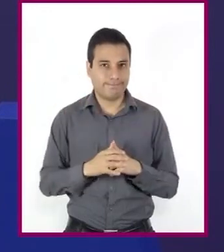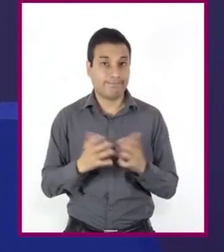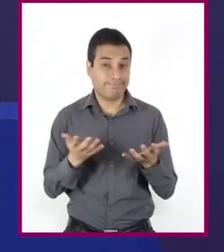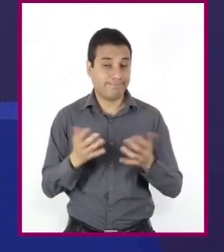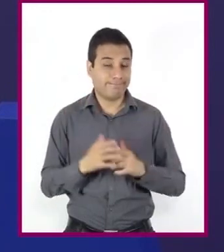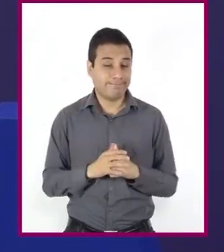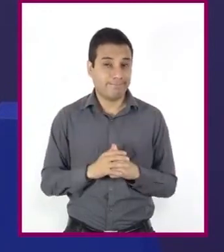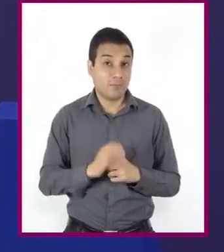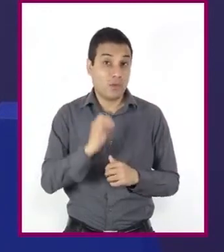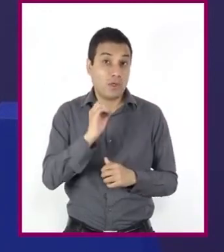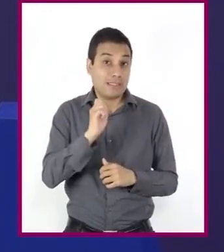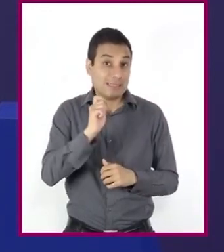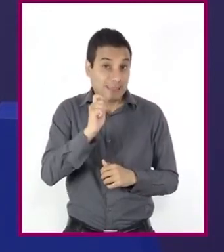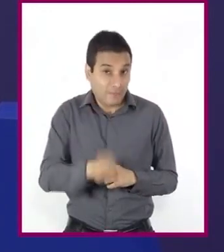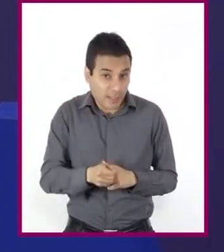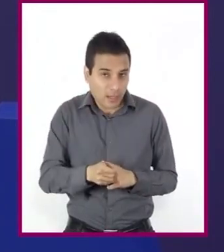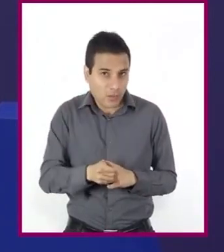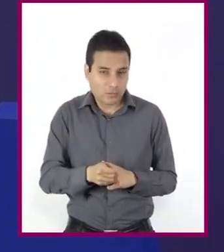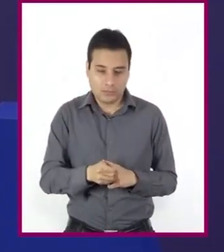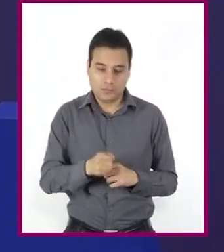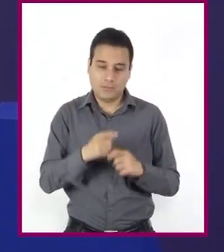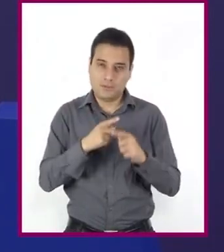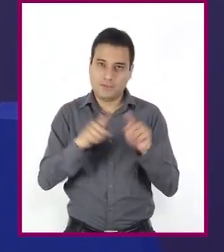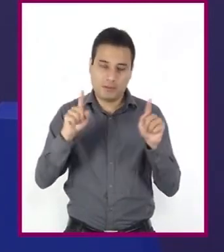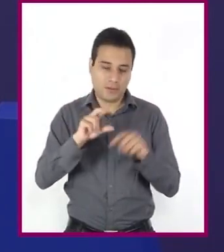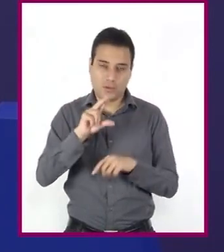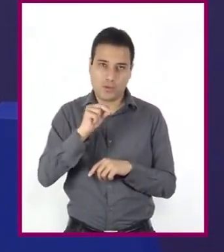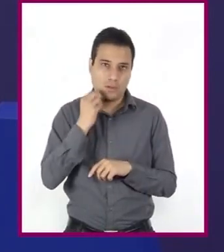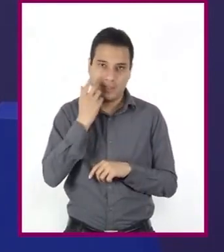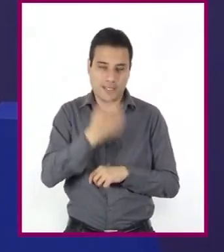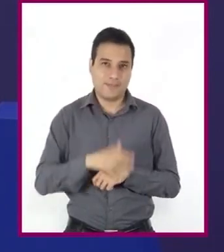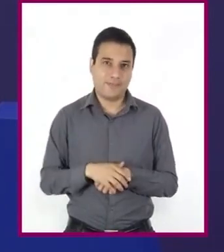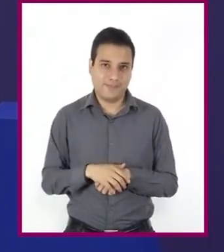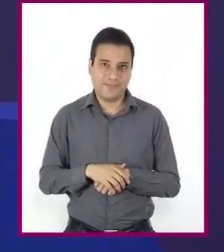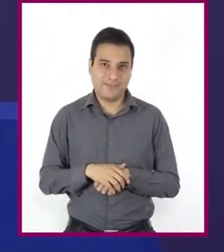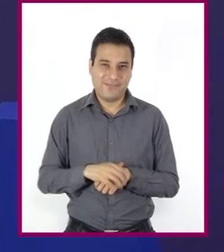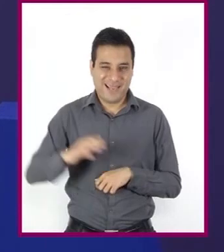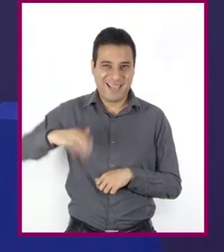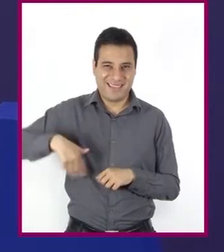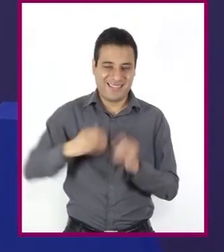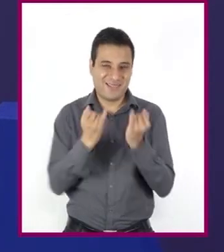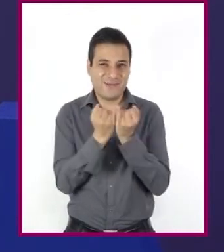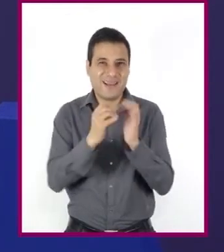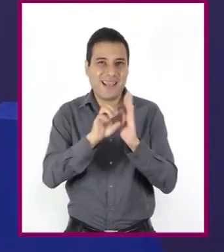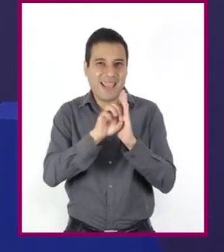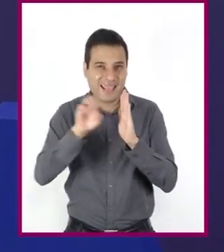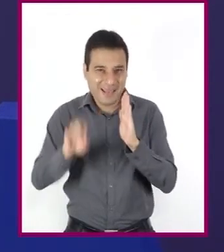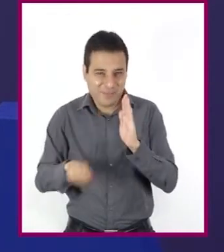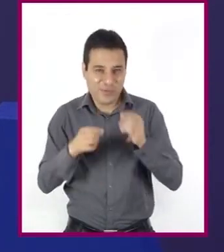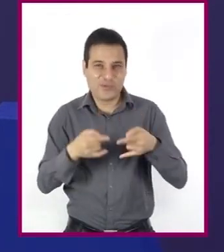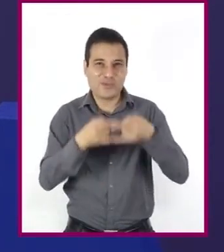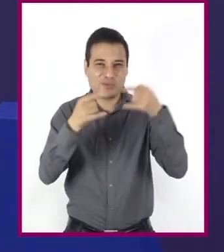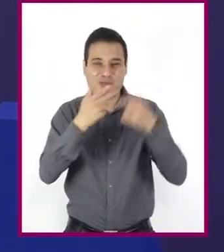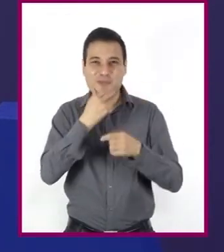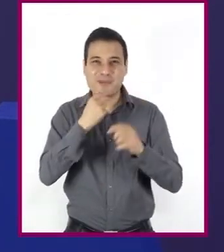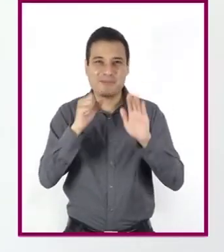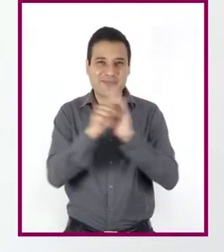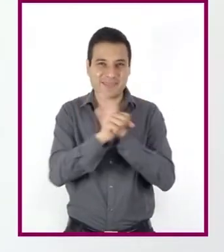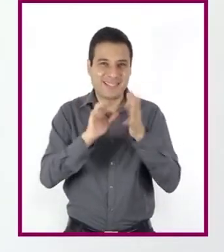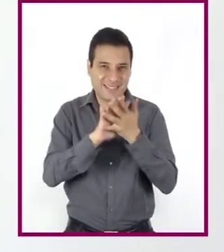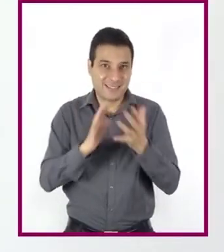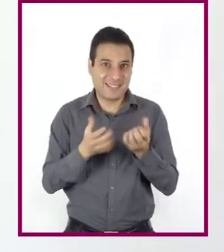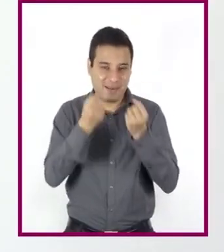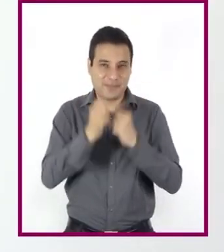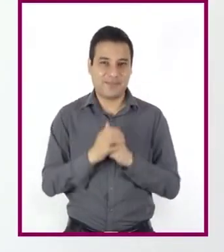su sentido, como el ejemplo de la coma que salvó al condenado a muerte. En el caso de los textos